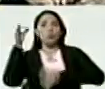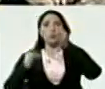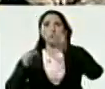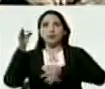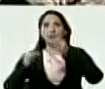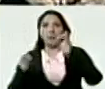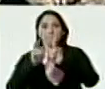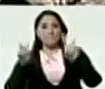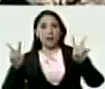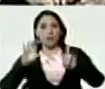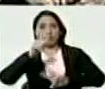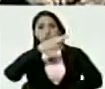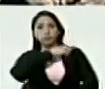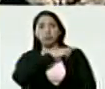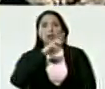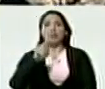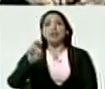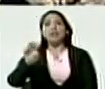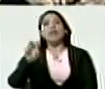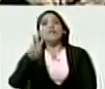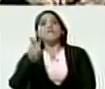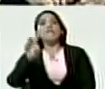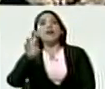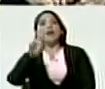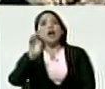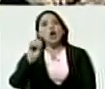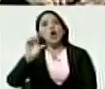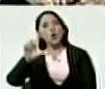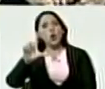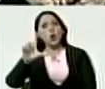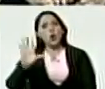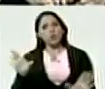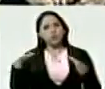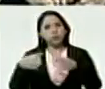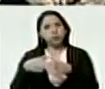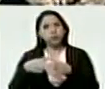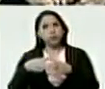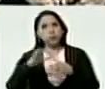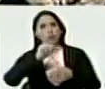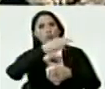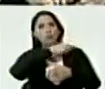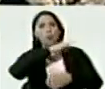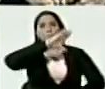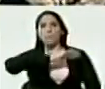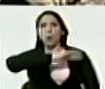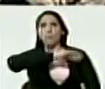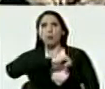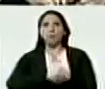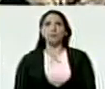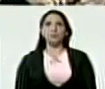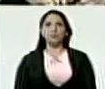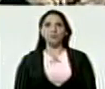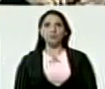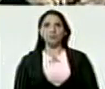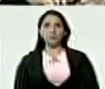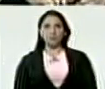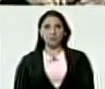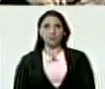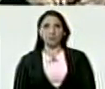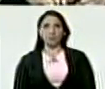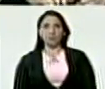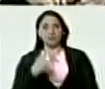donde el mayor general Néstor Luis Reverol Torres se encuentra reunido con la directiva del Cuerpo de Investigaciones Científicas, Penales y